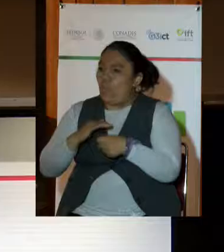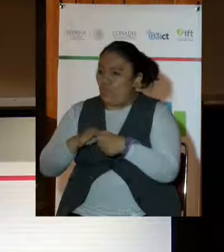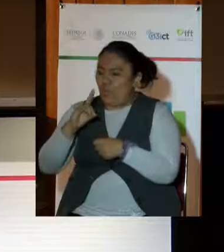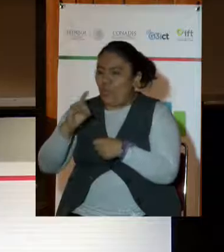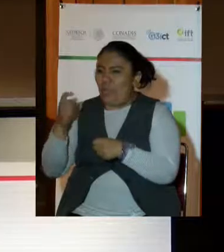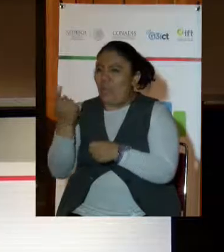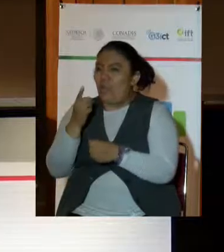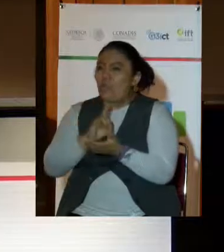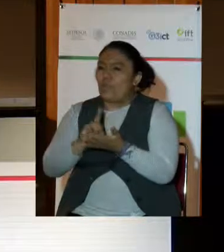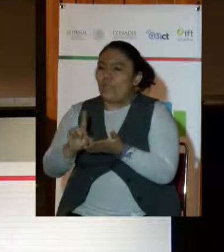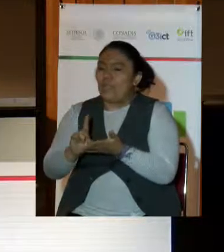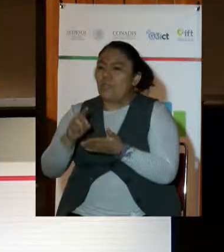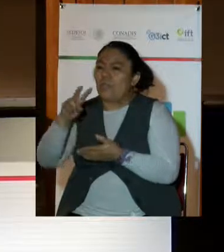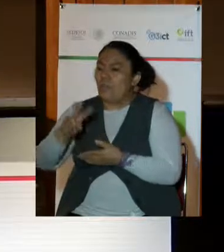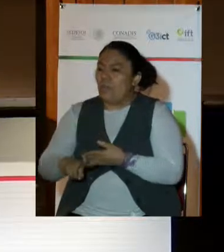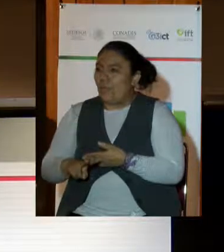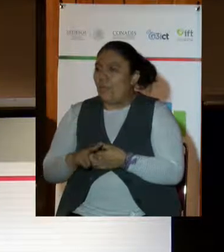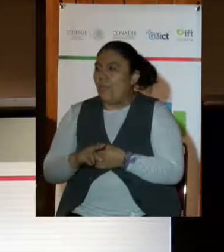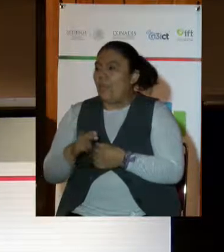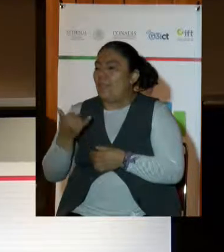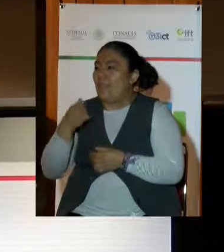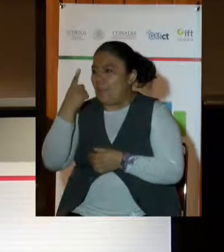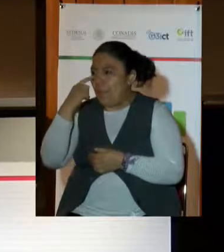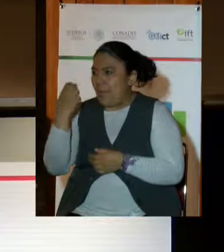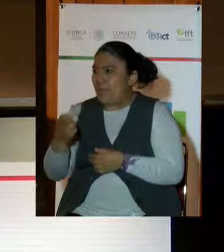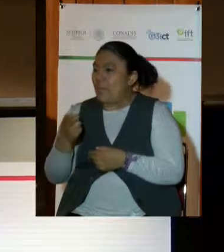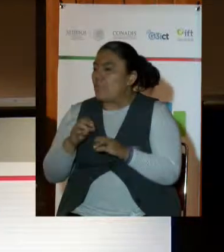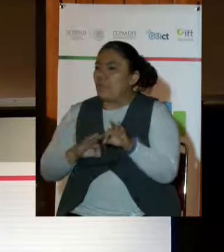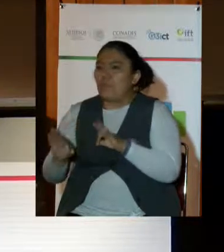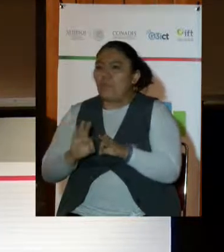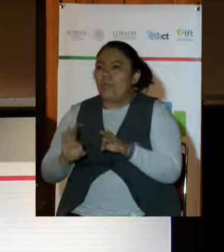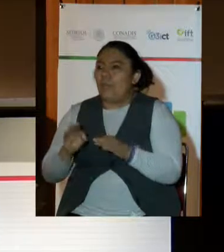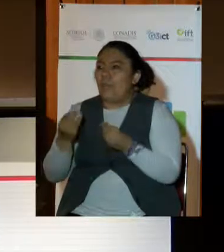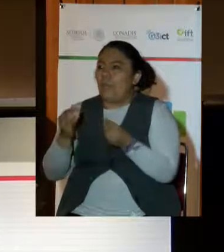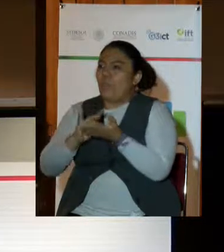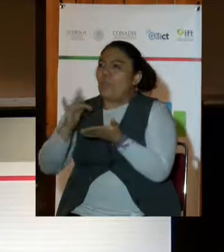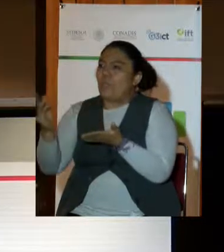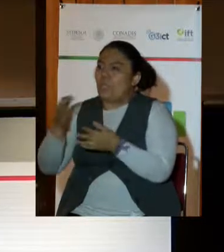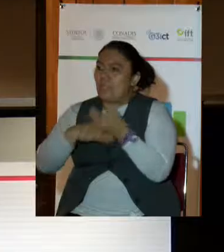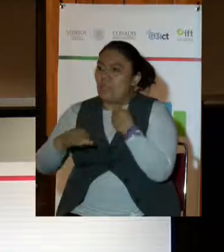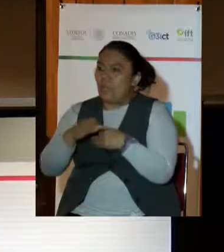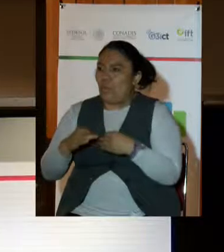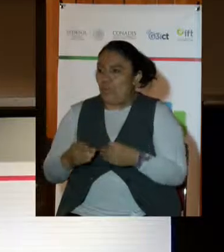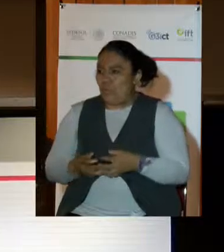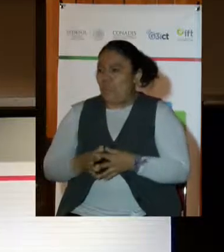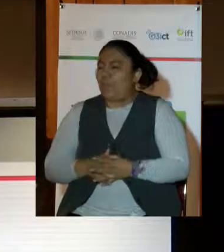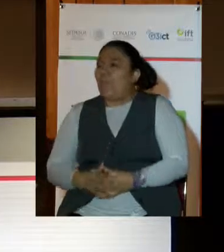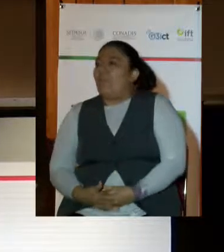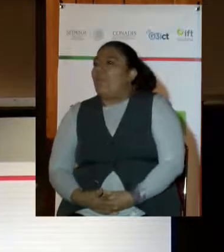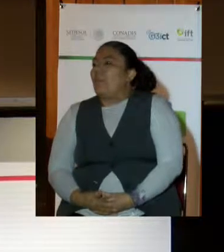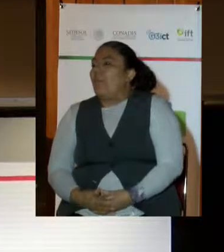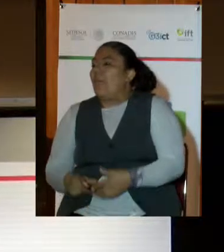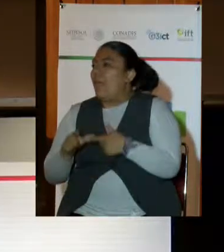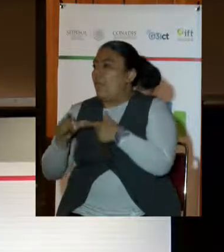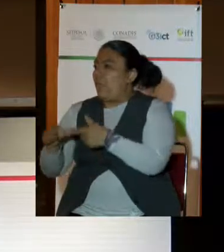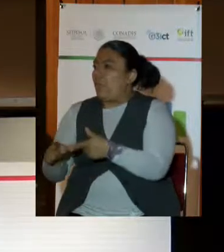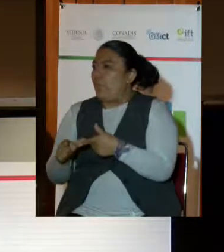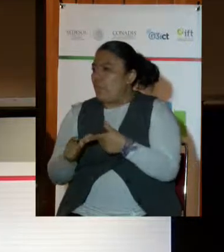los derechos cobren realidad. Y para eso estamos trabajando todos. Muchas gracias por resaltarlo. ¿Sí? A